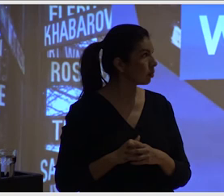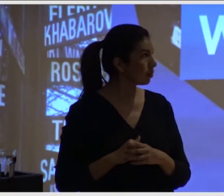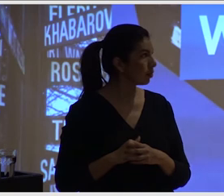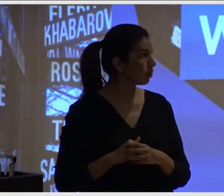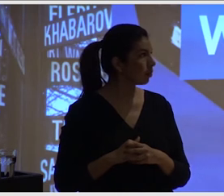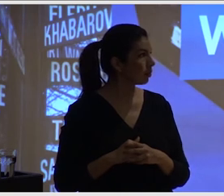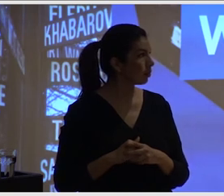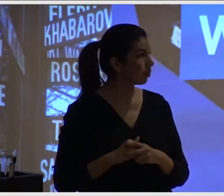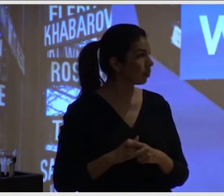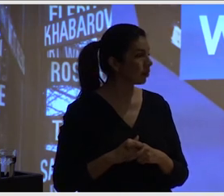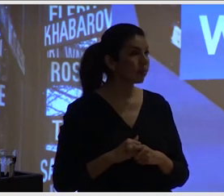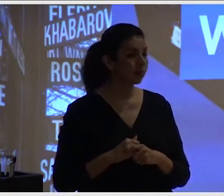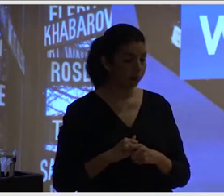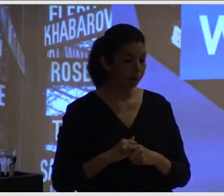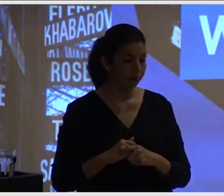y